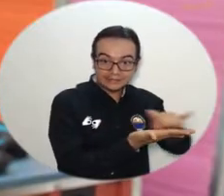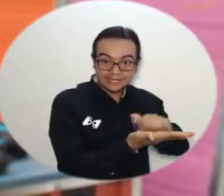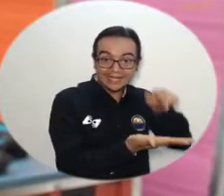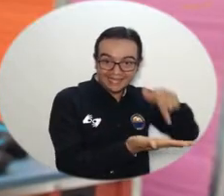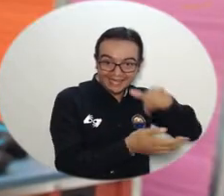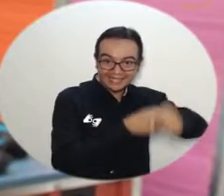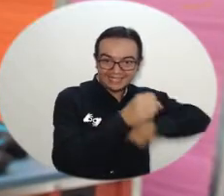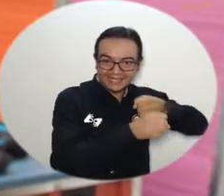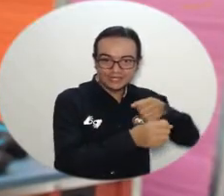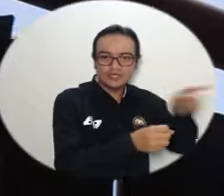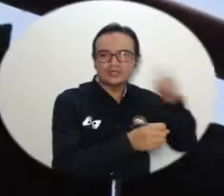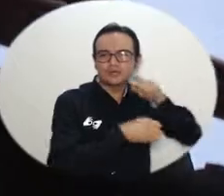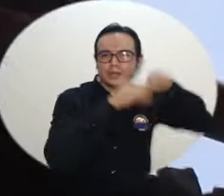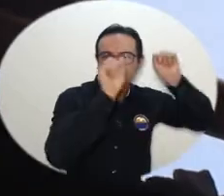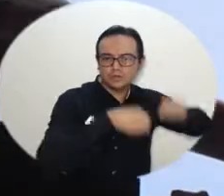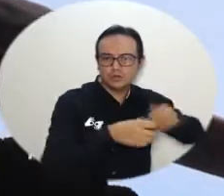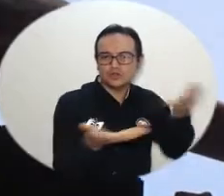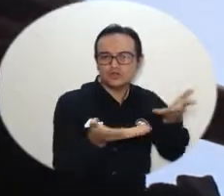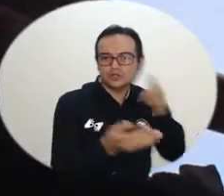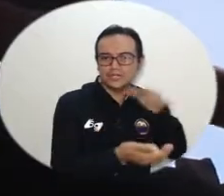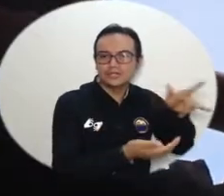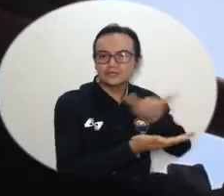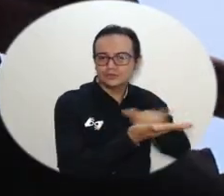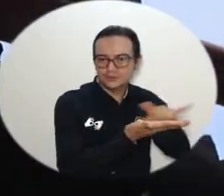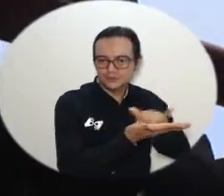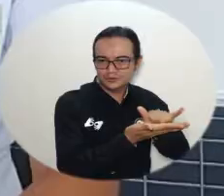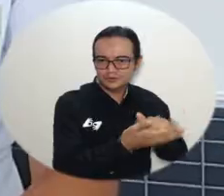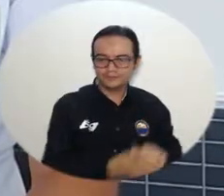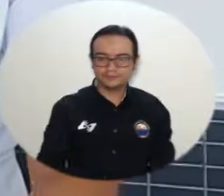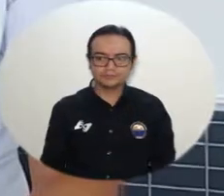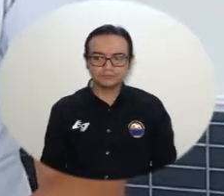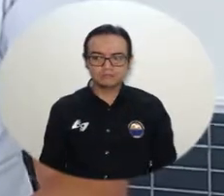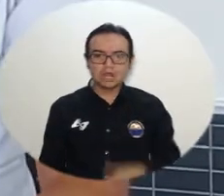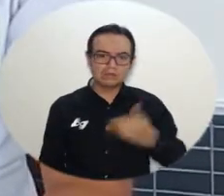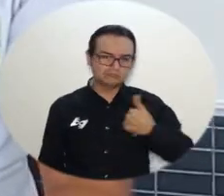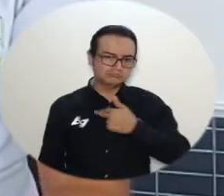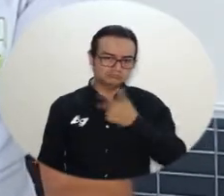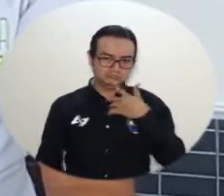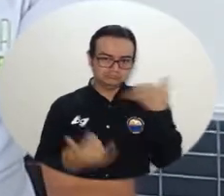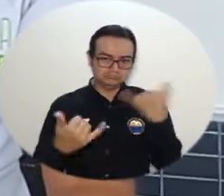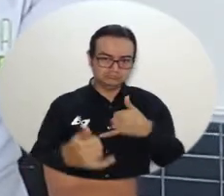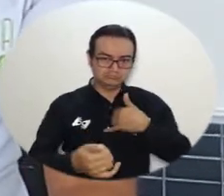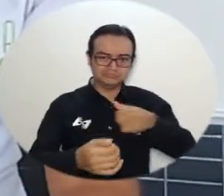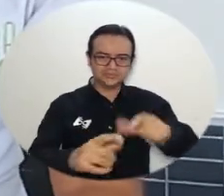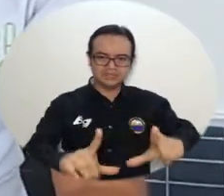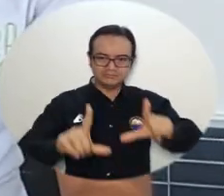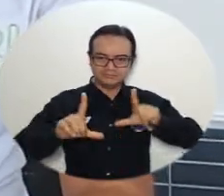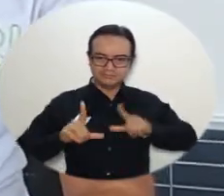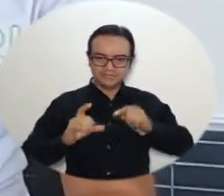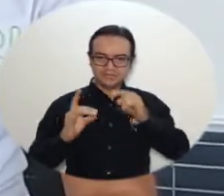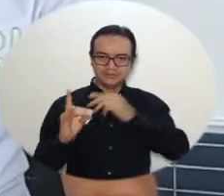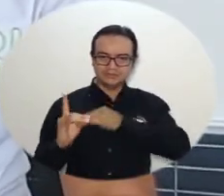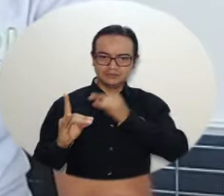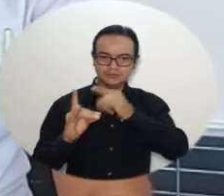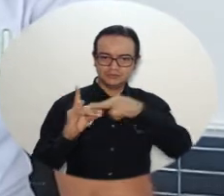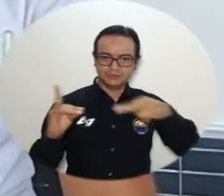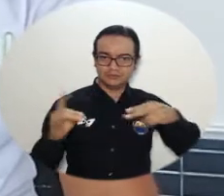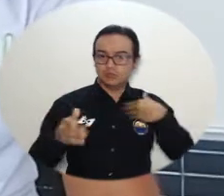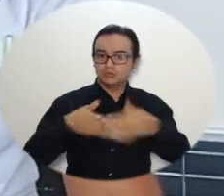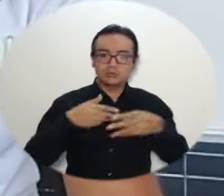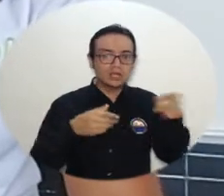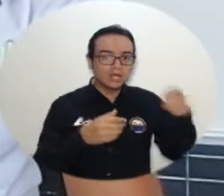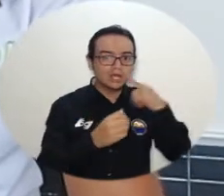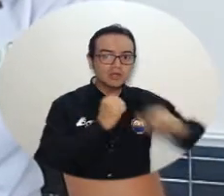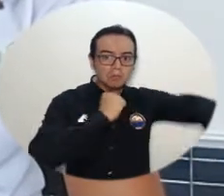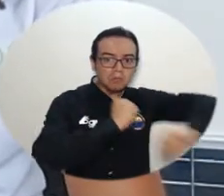en ese mismo año se aprobaron en Nueva York. Como egresada de la Universidad del Magdalena, desde el inicio hemos sentido muchísimo el apoyo, ya que siempre nos han invitado